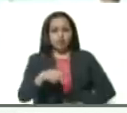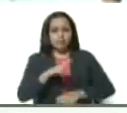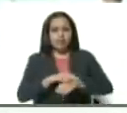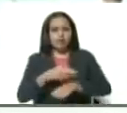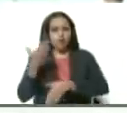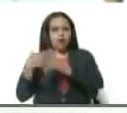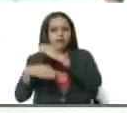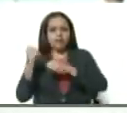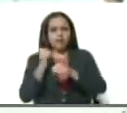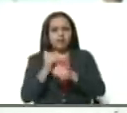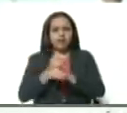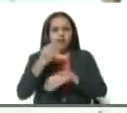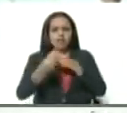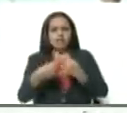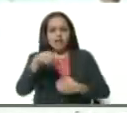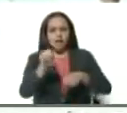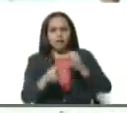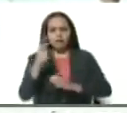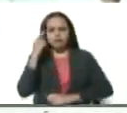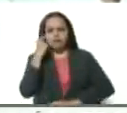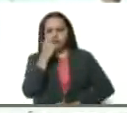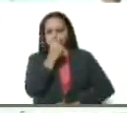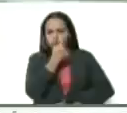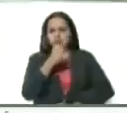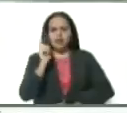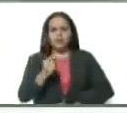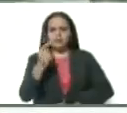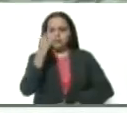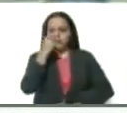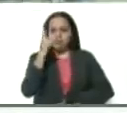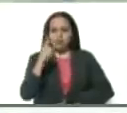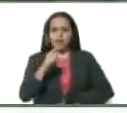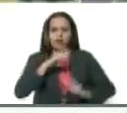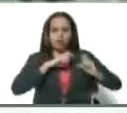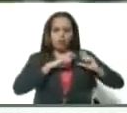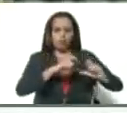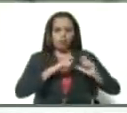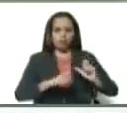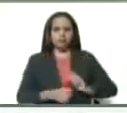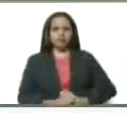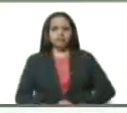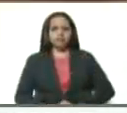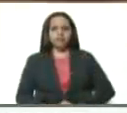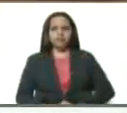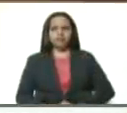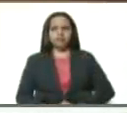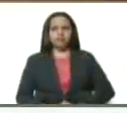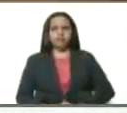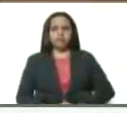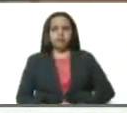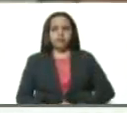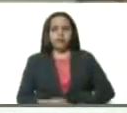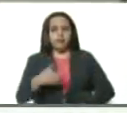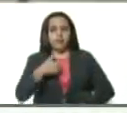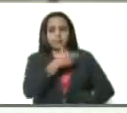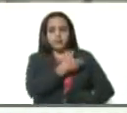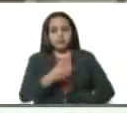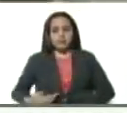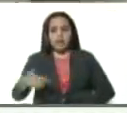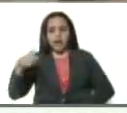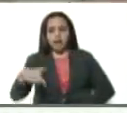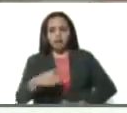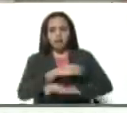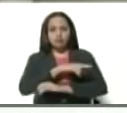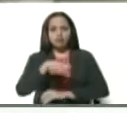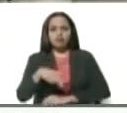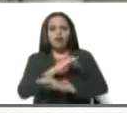intervenciones tanto oftalmológicas, de otorrino y de cardiología. Muchas gracias, mi presidente. Bueno, mi comandante, aquí estamos